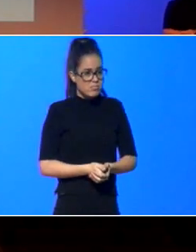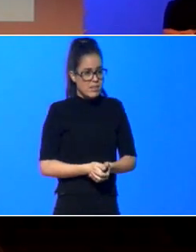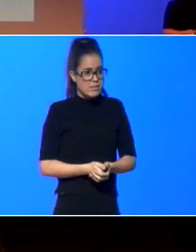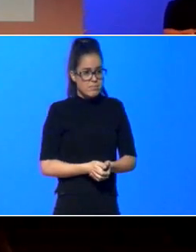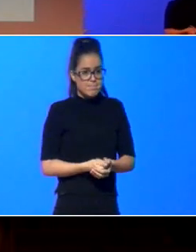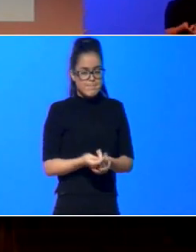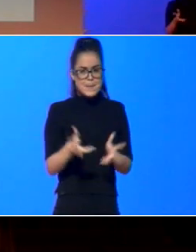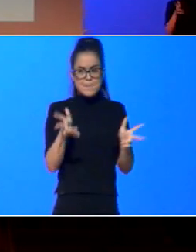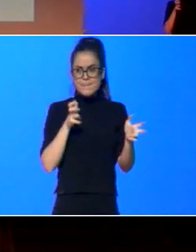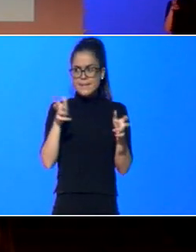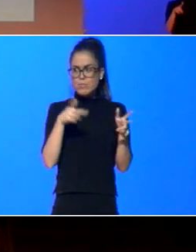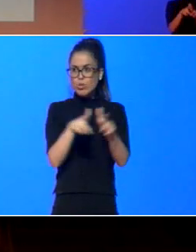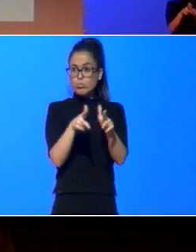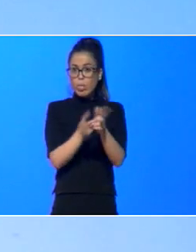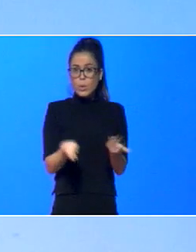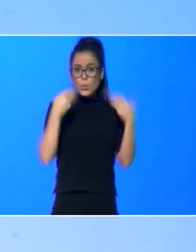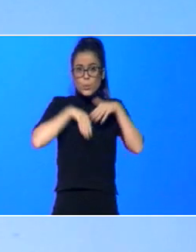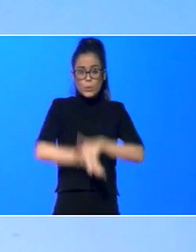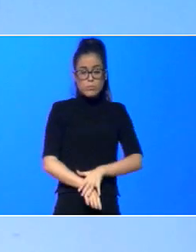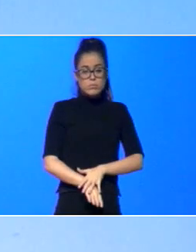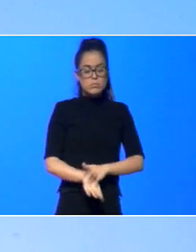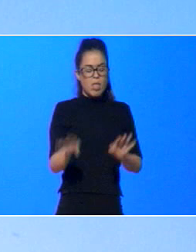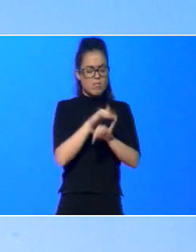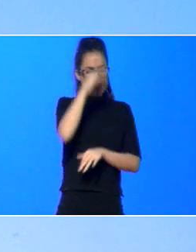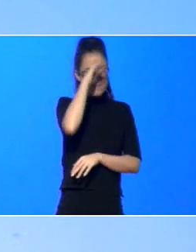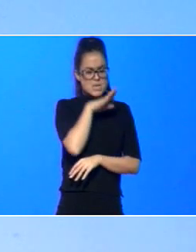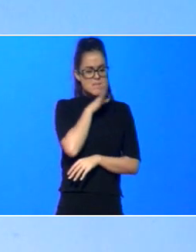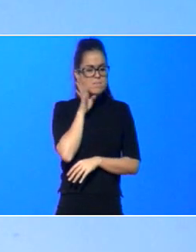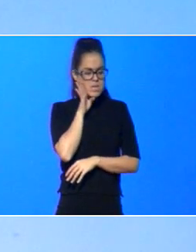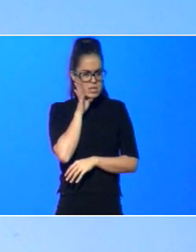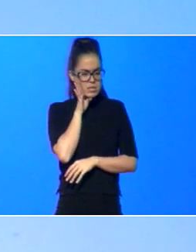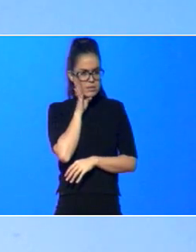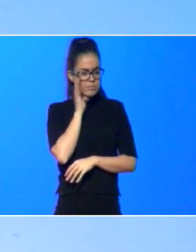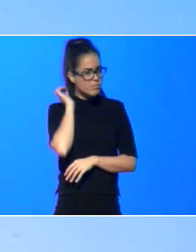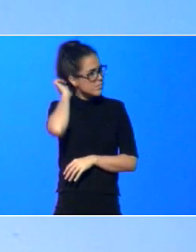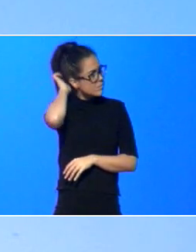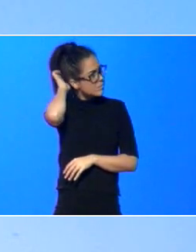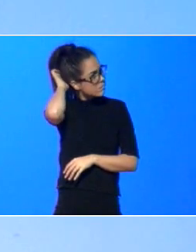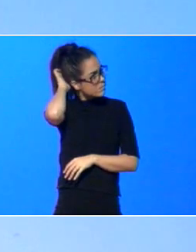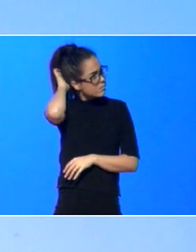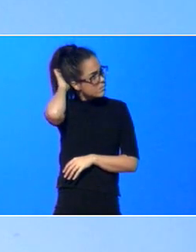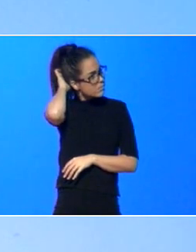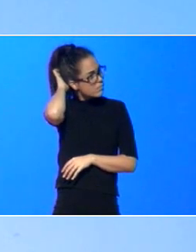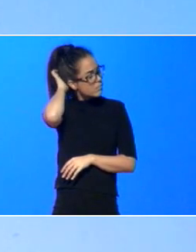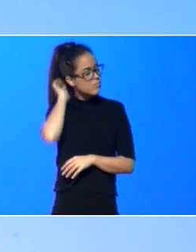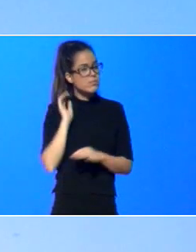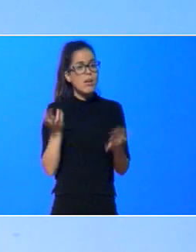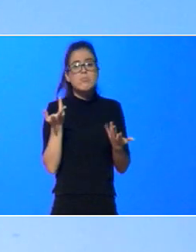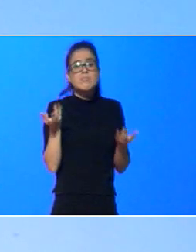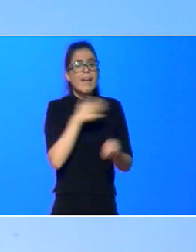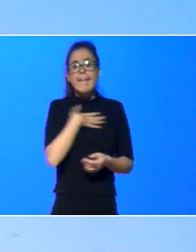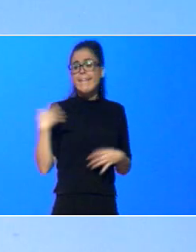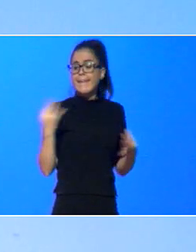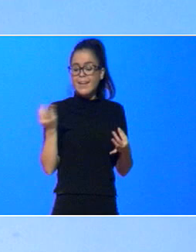social los padres y las madres lo que buscan es un tipo de Educación para sus hijos